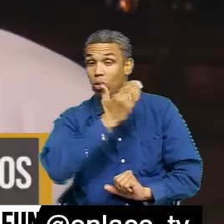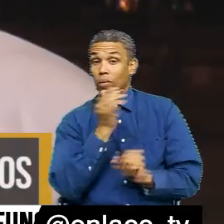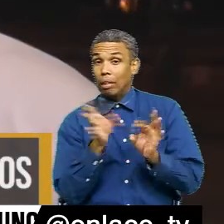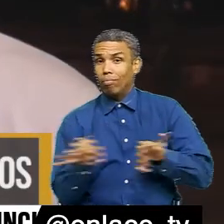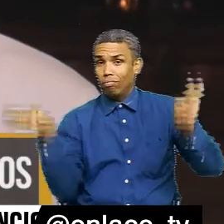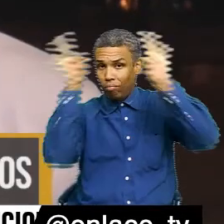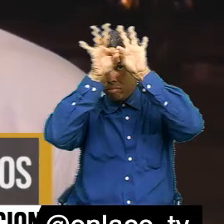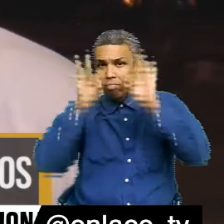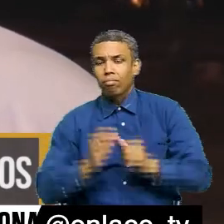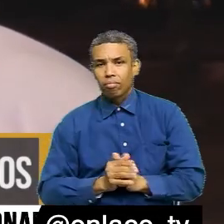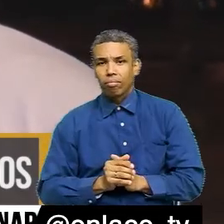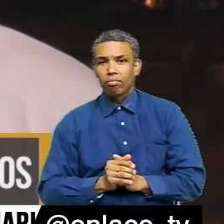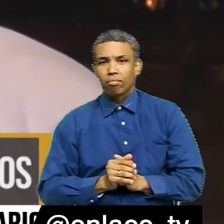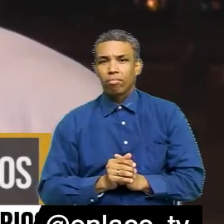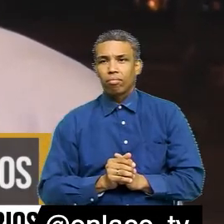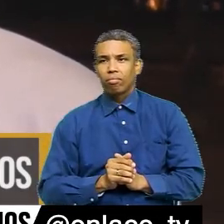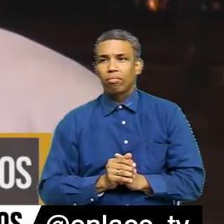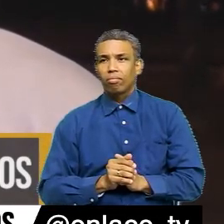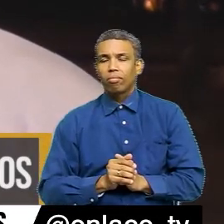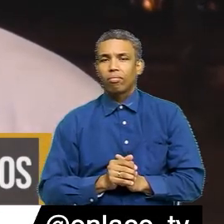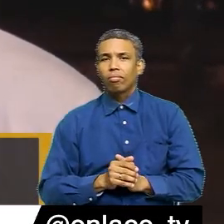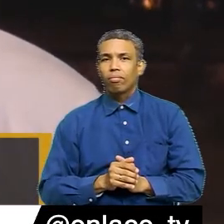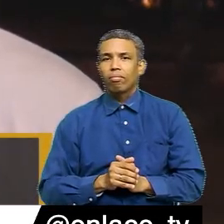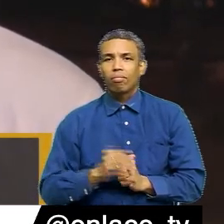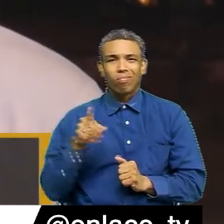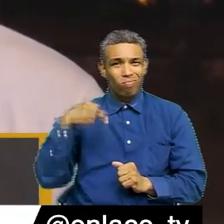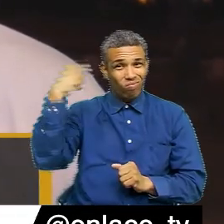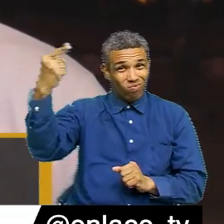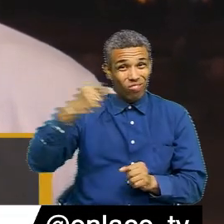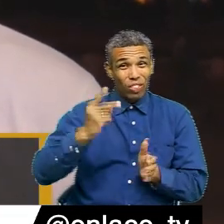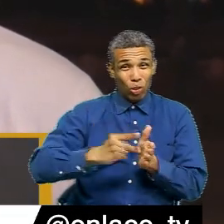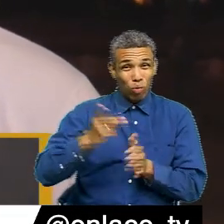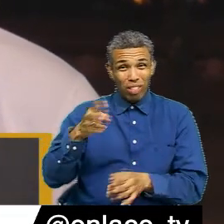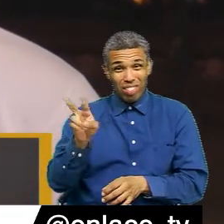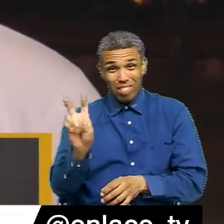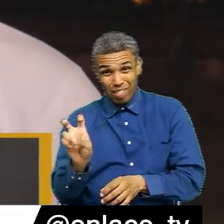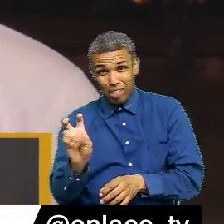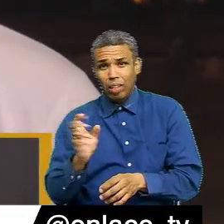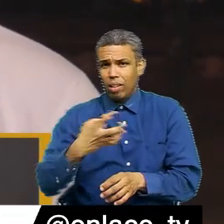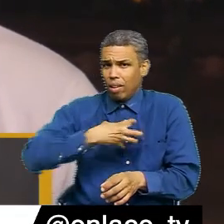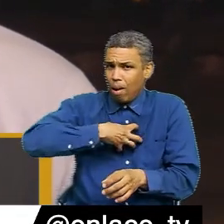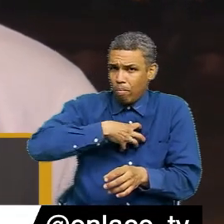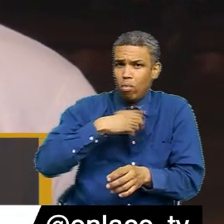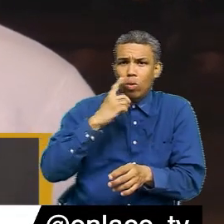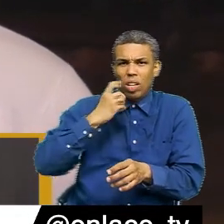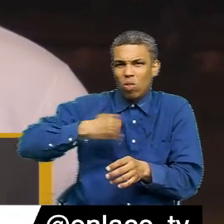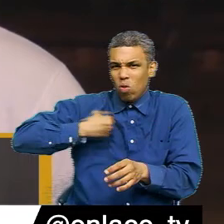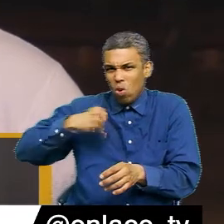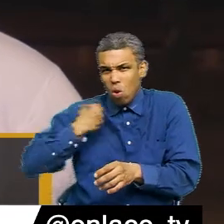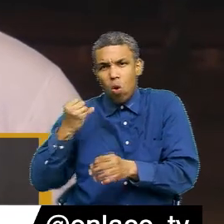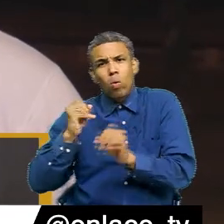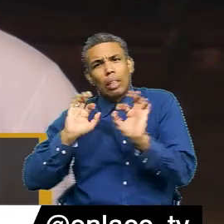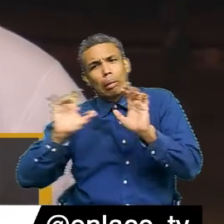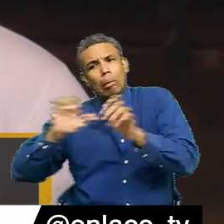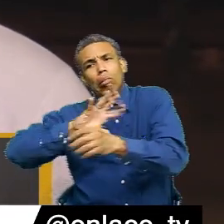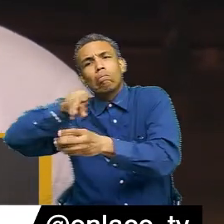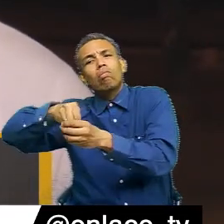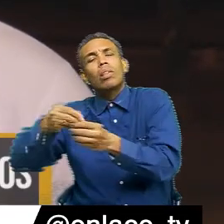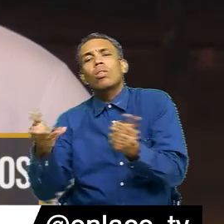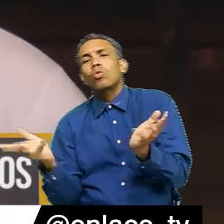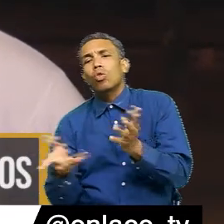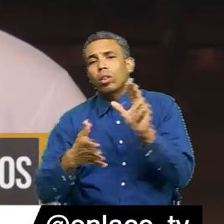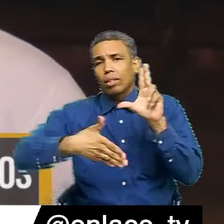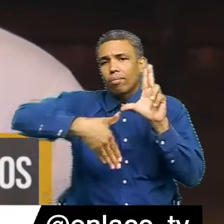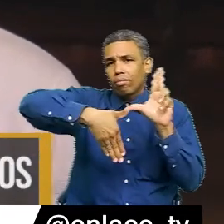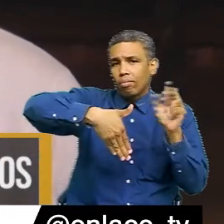Bueno, empezamos plan de entrenamiento 2017, proyección Juegos Suramericanos de la Juventud en Chile y